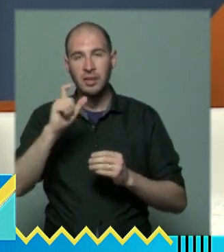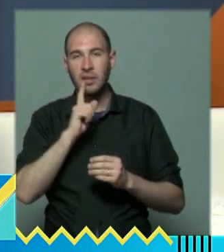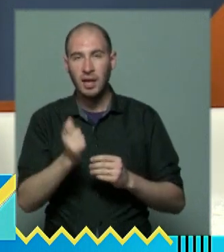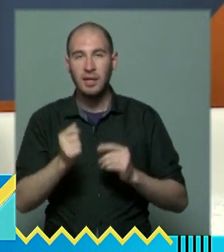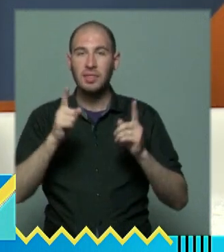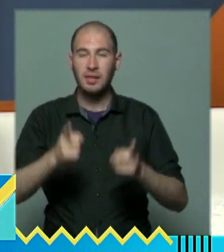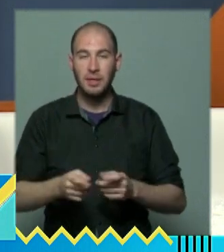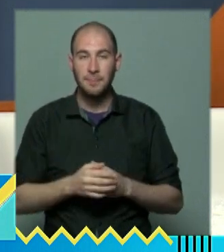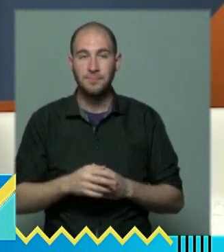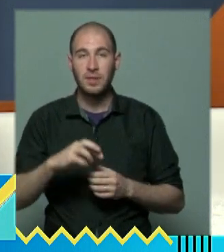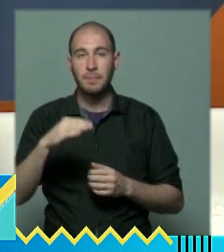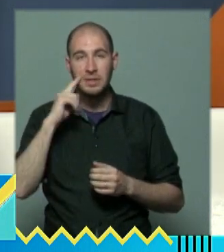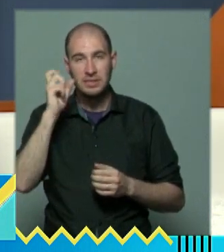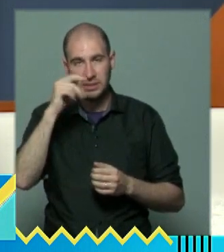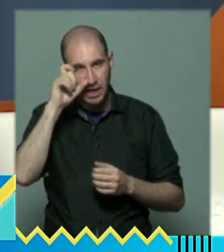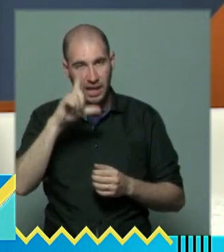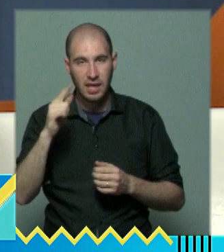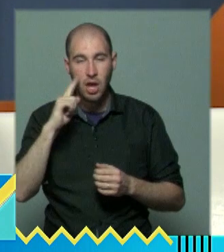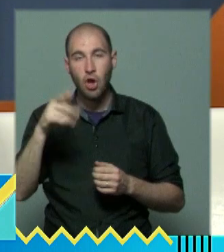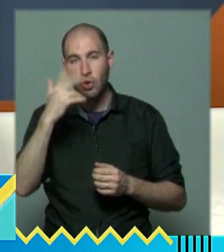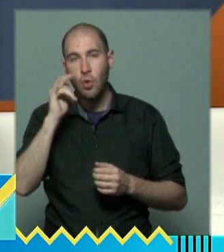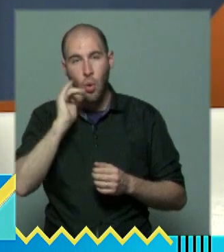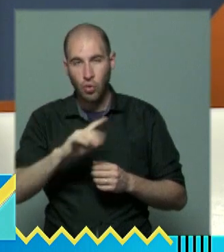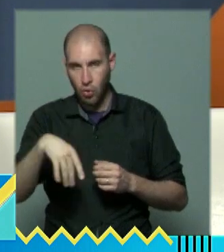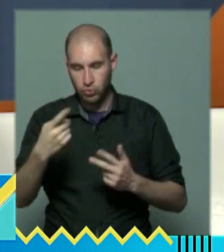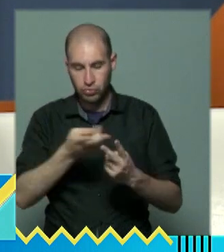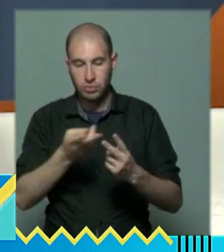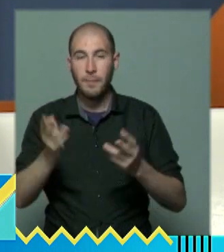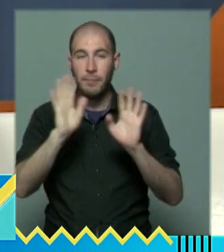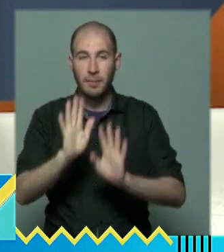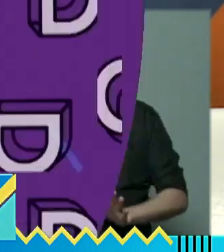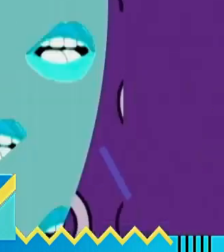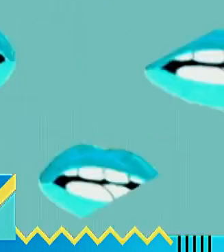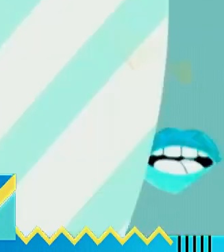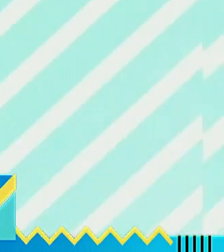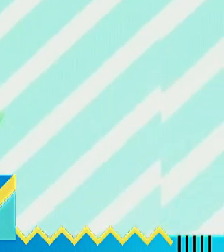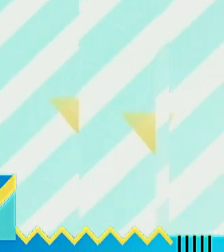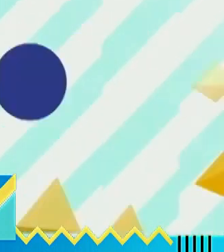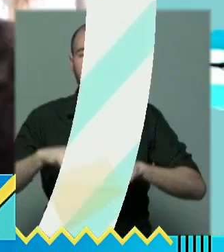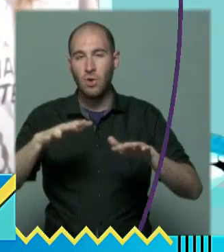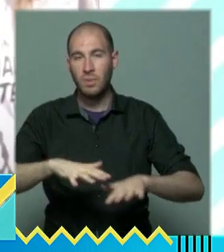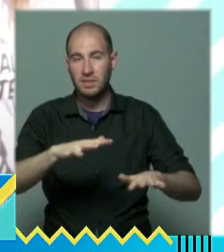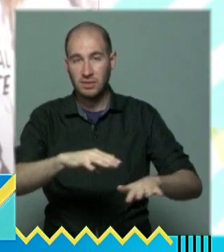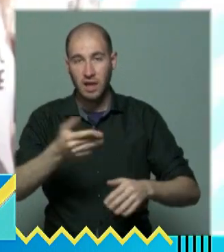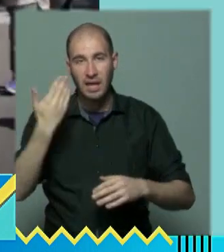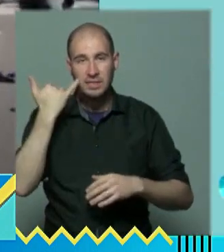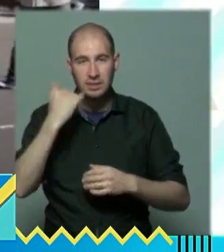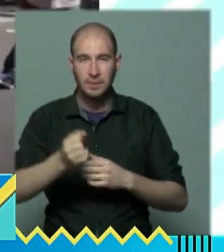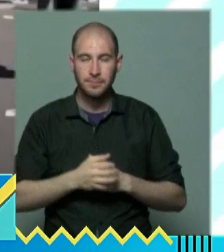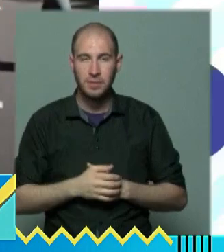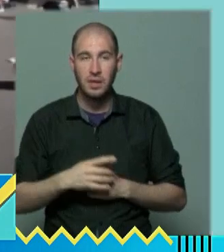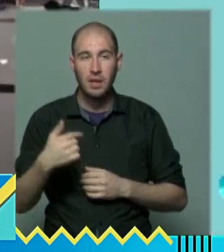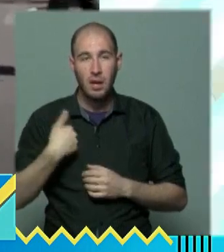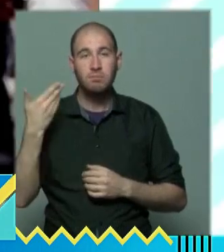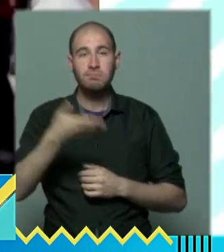y del Pablo Micheli y Hugo Yaqui, y armaron esta movilización que se concretó en el día de ayer, que tuve la